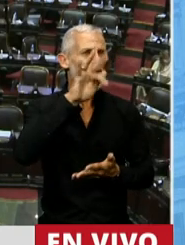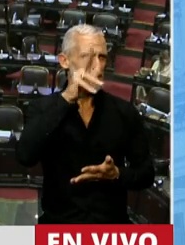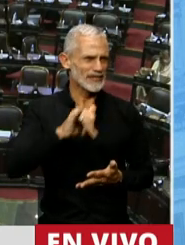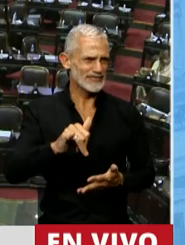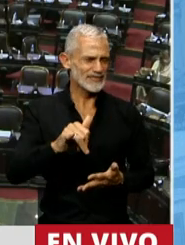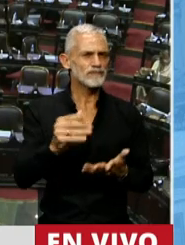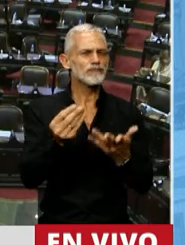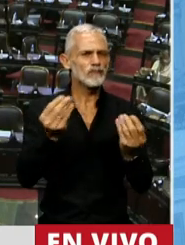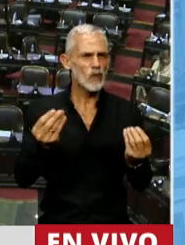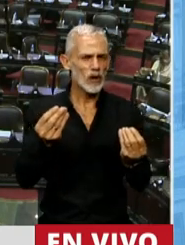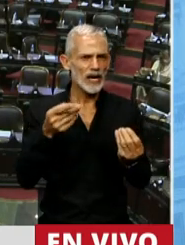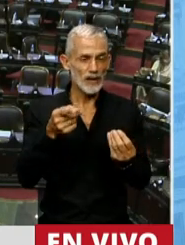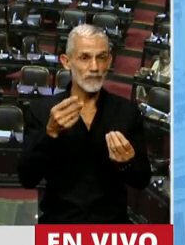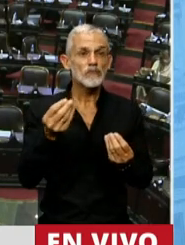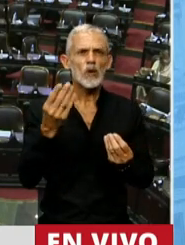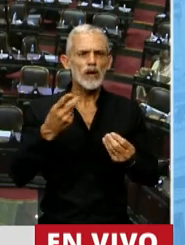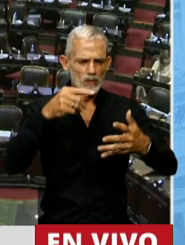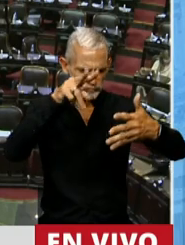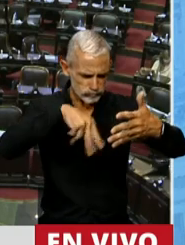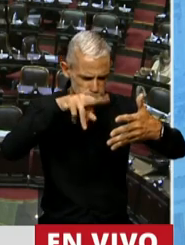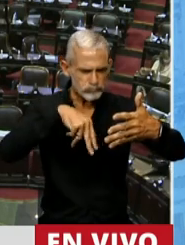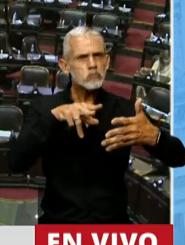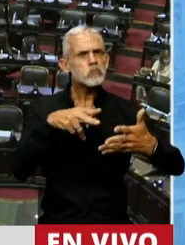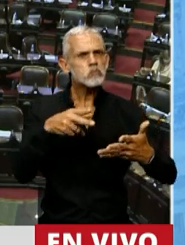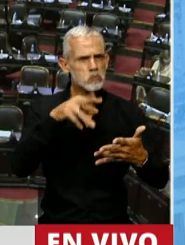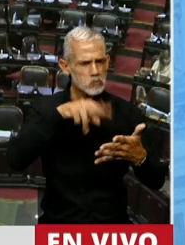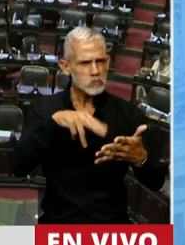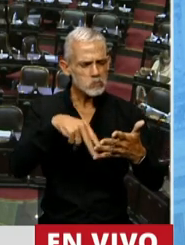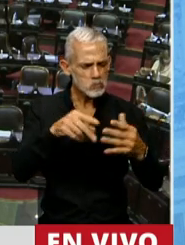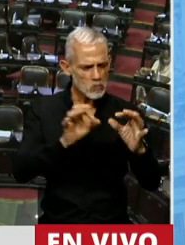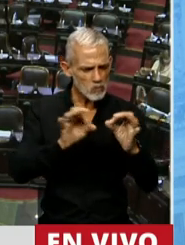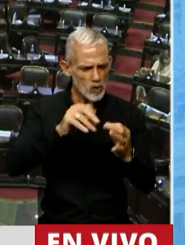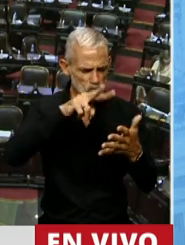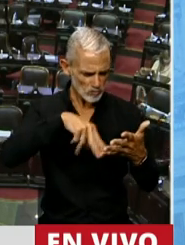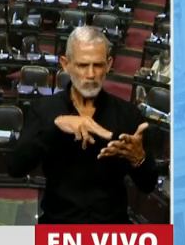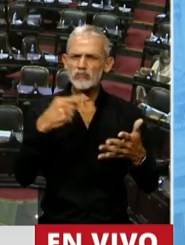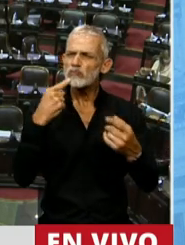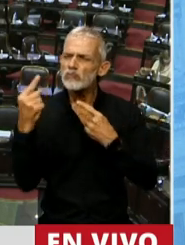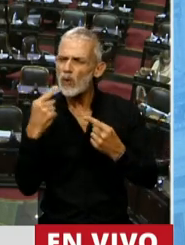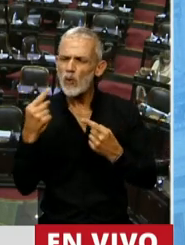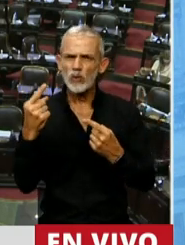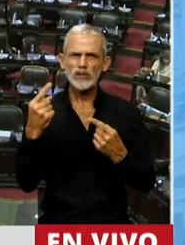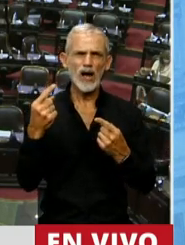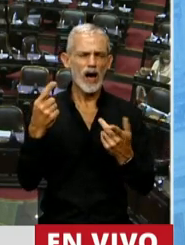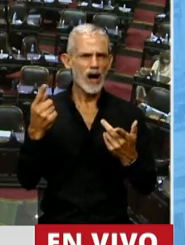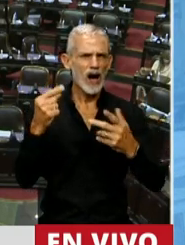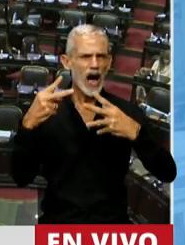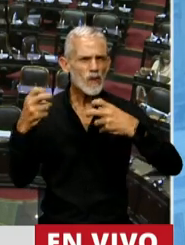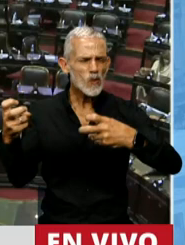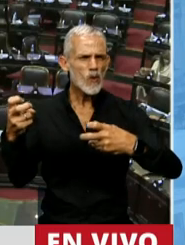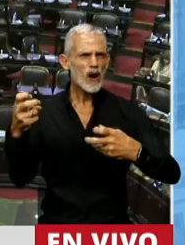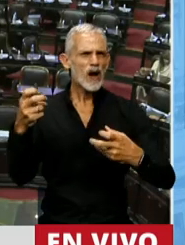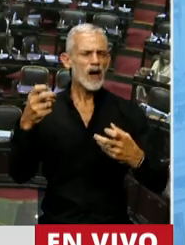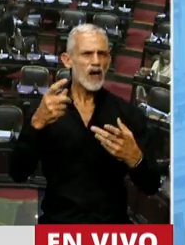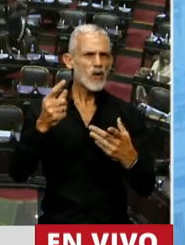digo esto? Porque hemos leído el proyecto, hemos releído el proyecto, hemos consultado, hemos averiguado, no